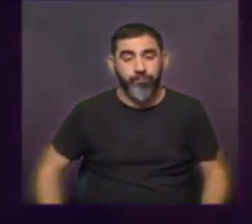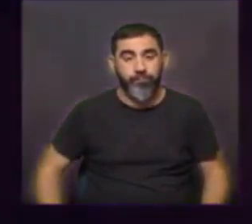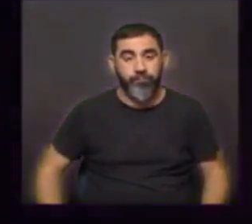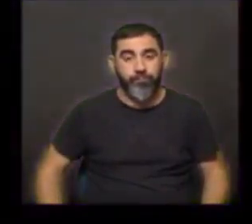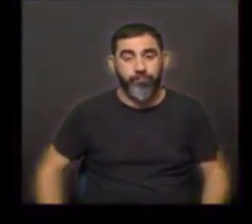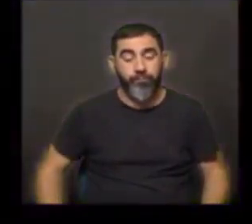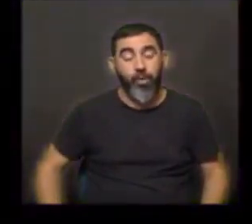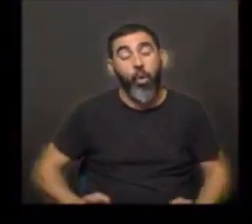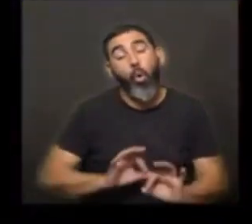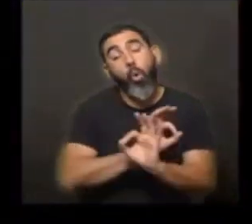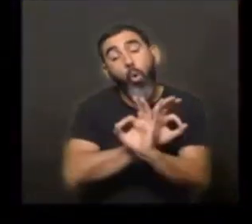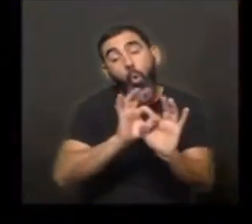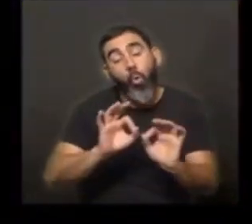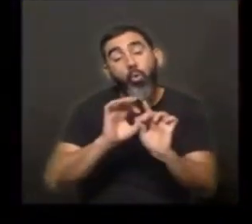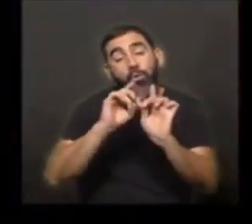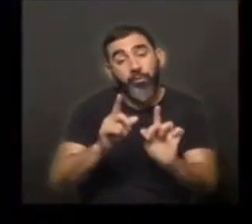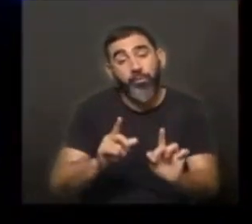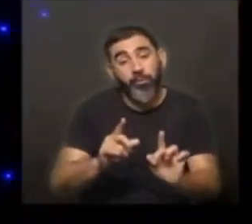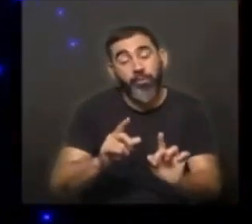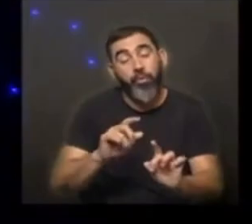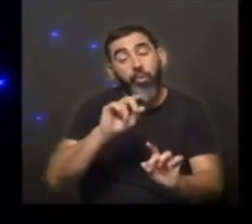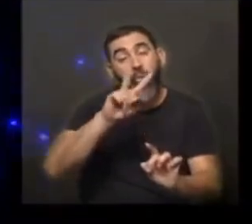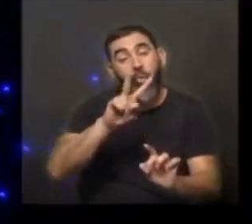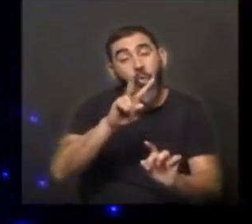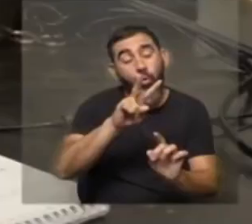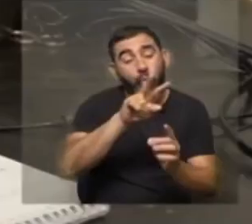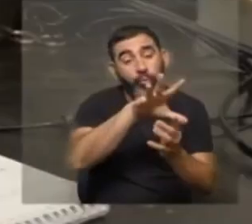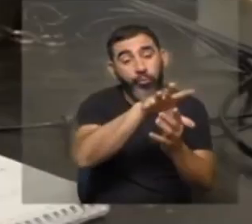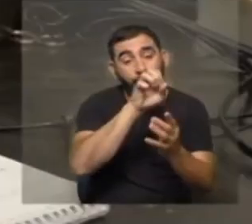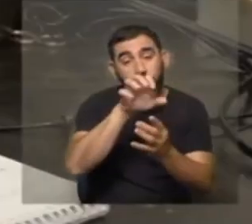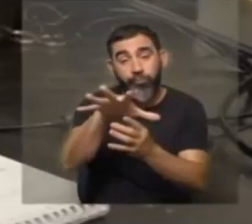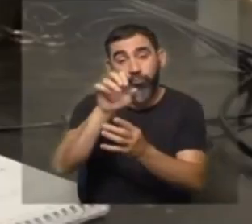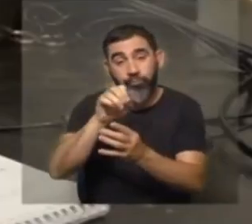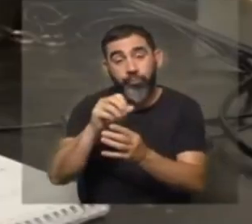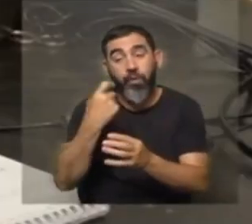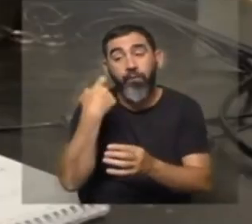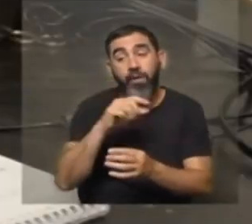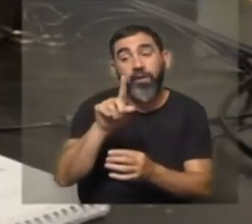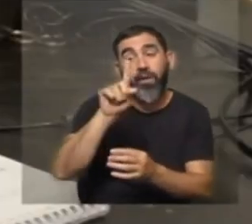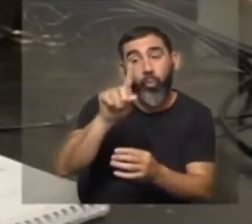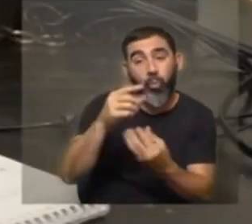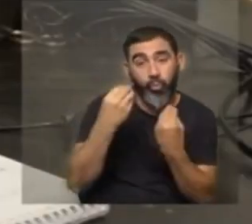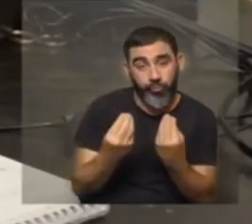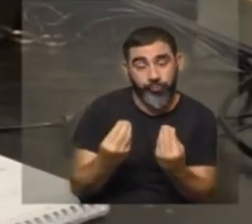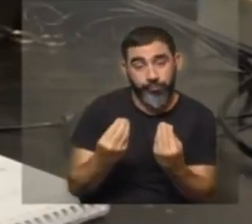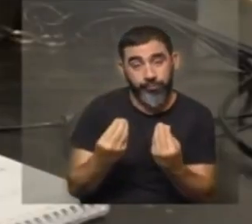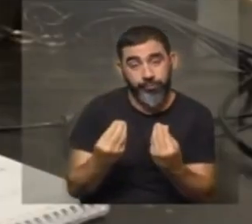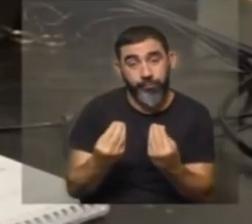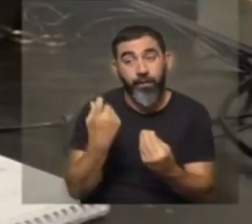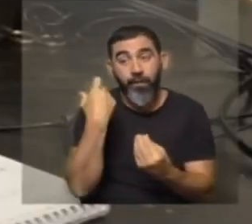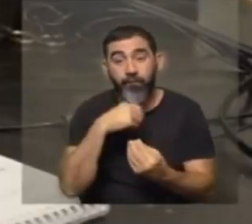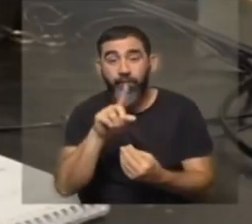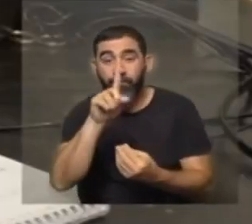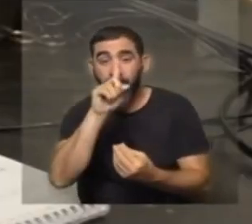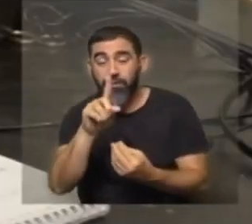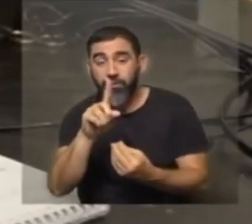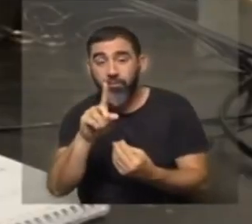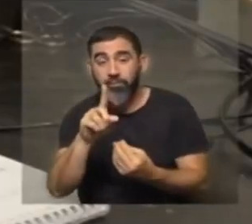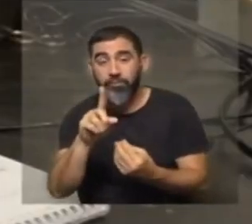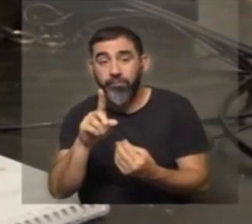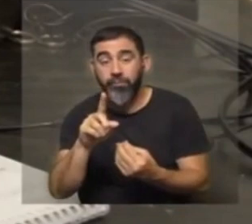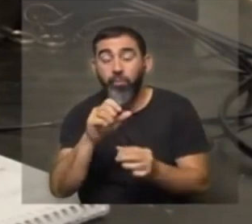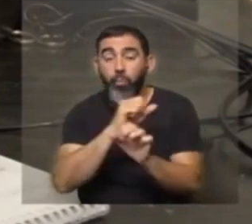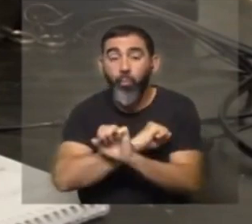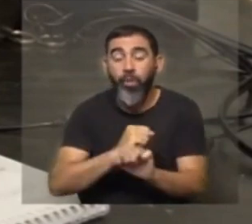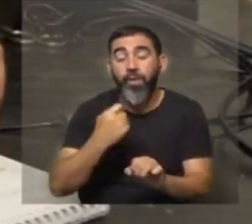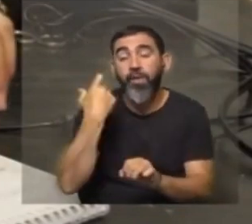En otros casos, vamos a tener dos tipos de fotorreceptores y nos falta uno. Entonces, cuando nos falta uno solo, nos pueden faltar